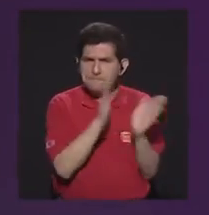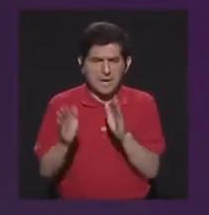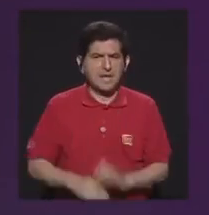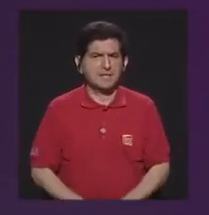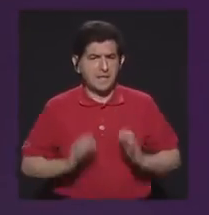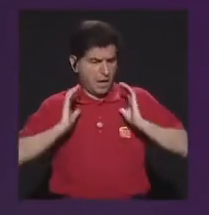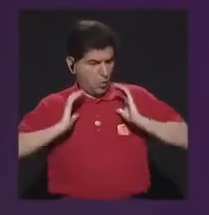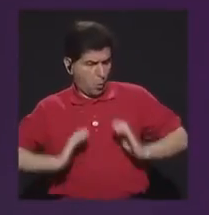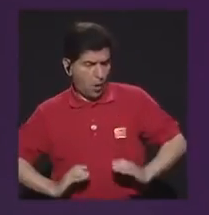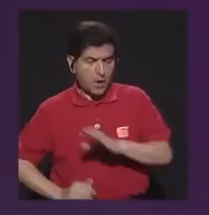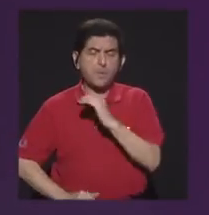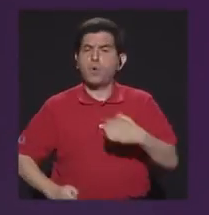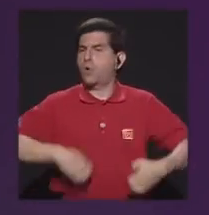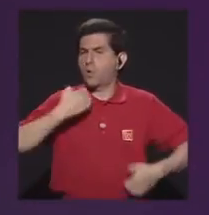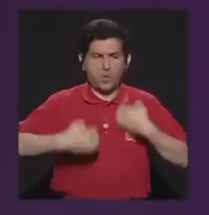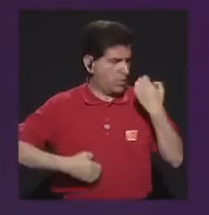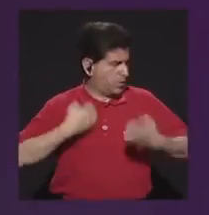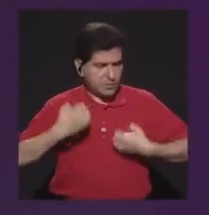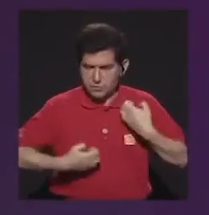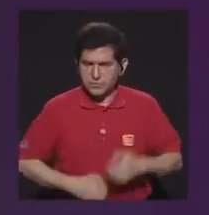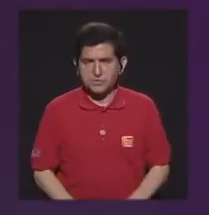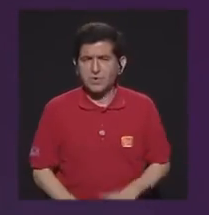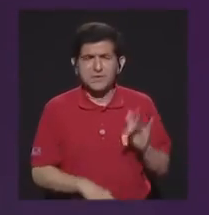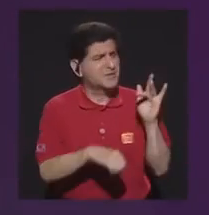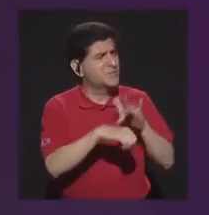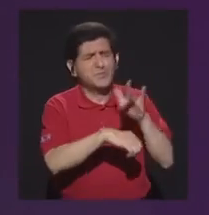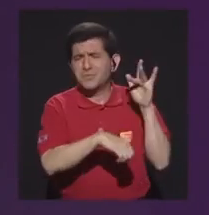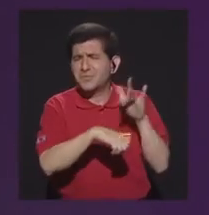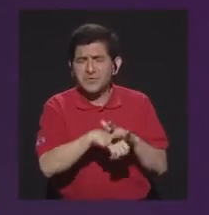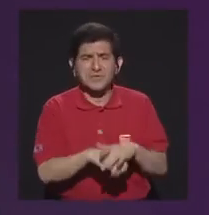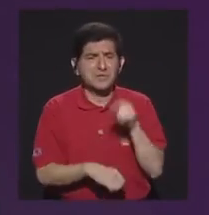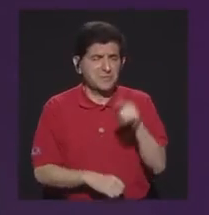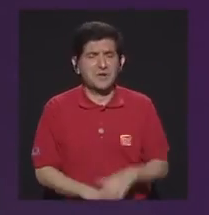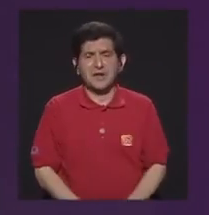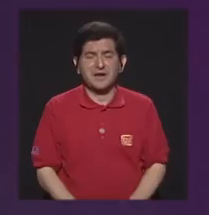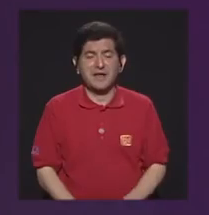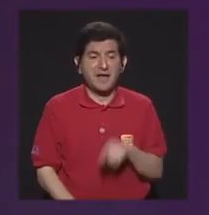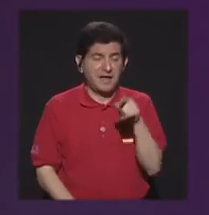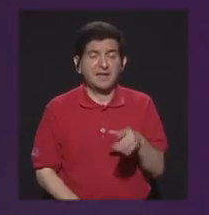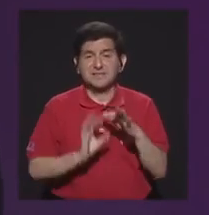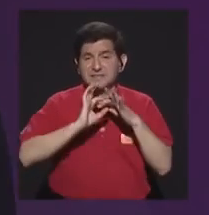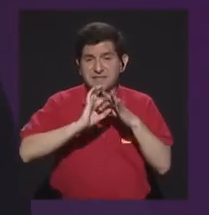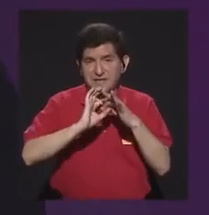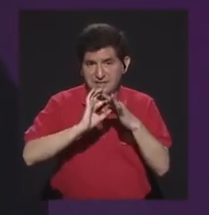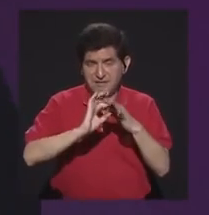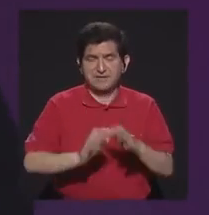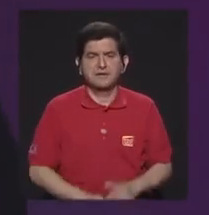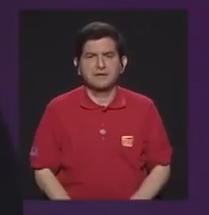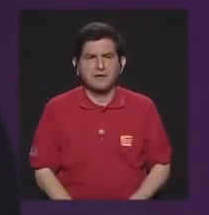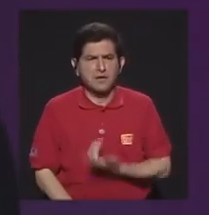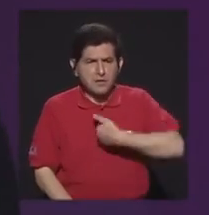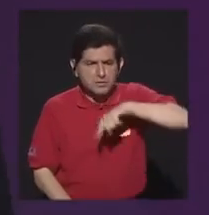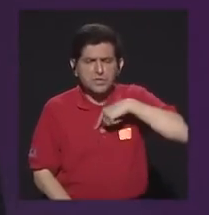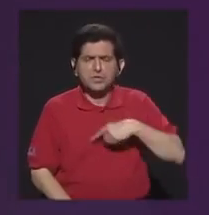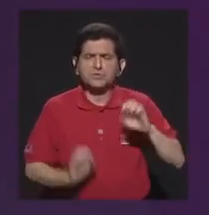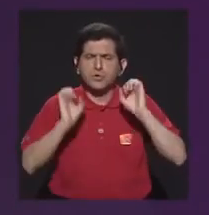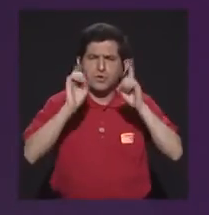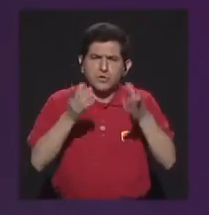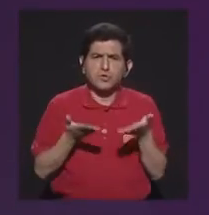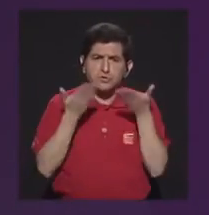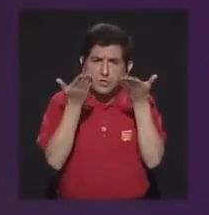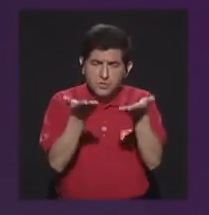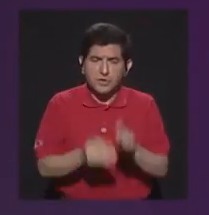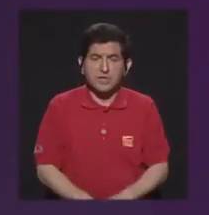cuerpo ni emocionalmente, claro, muy temprano ese intercambio sexual. Y entonces, si nosotros damos más educación, eso va a